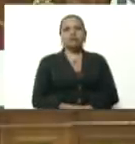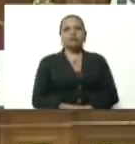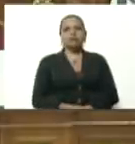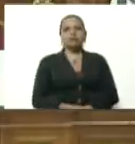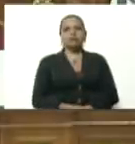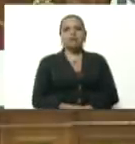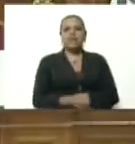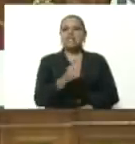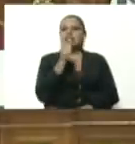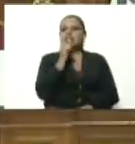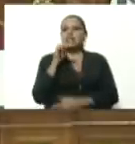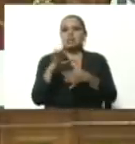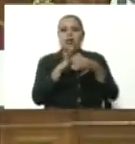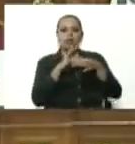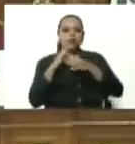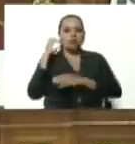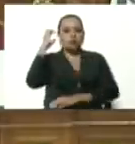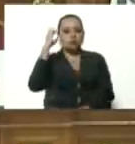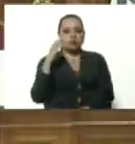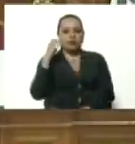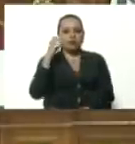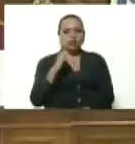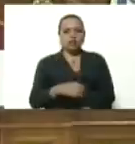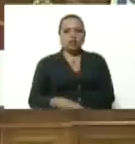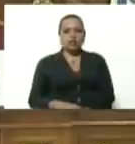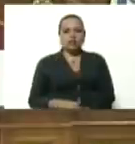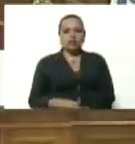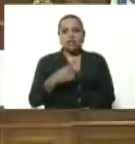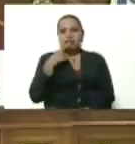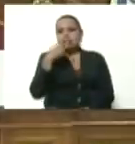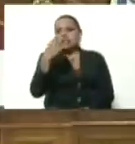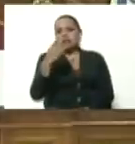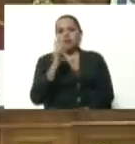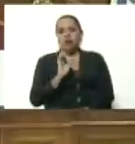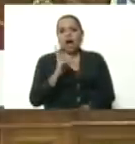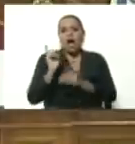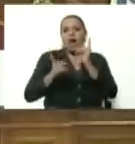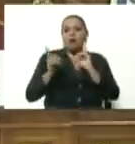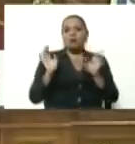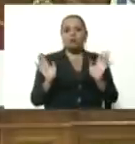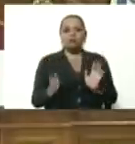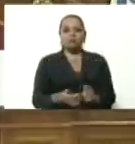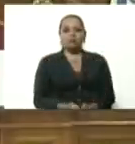¿Quién de la Unión Europea tuvo un pronunciamiento?